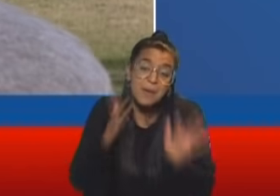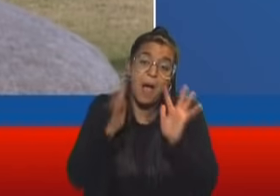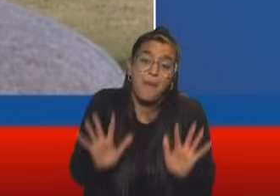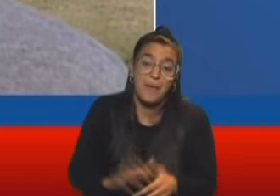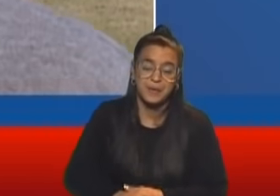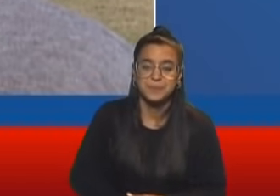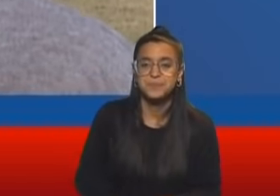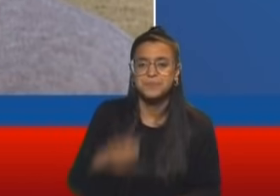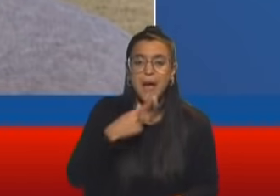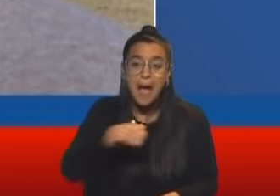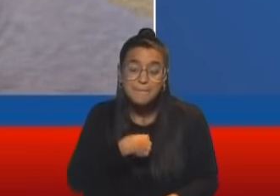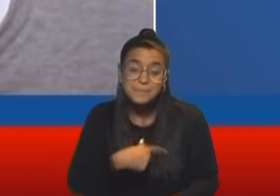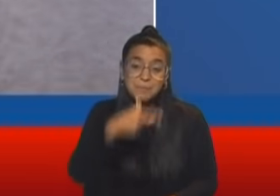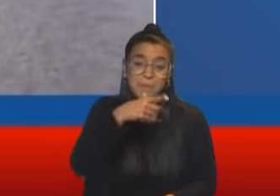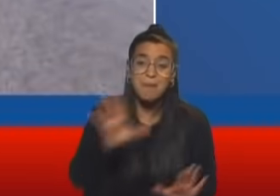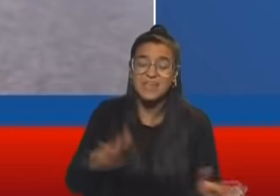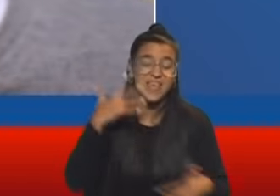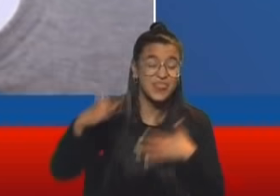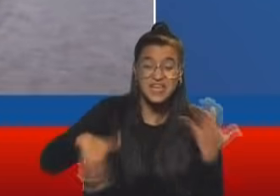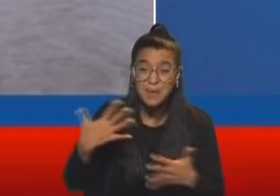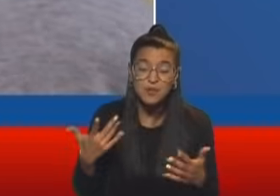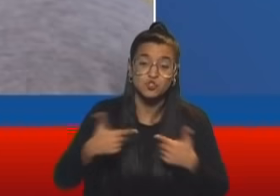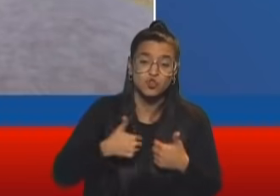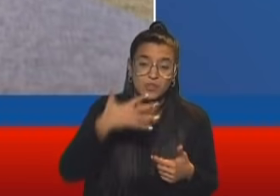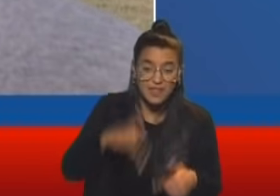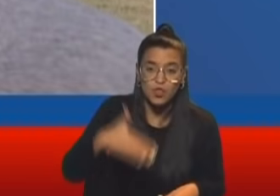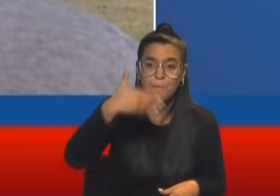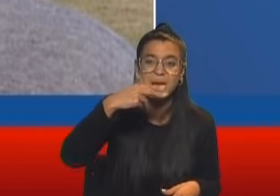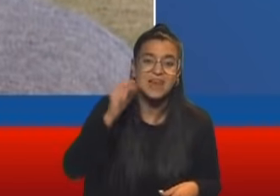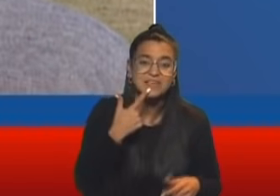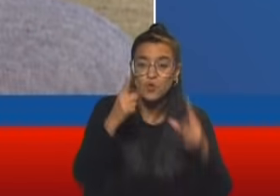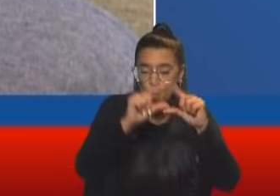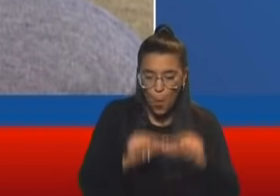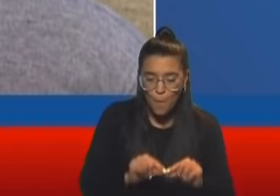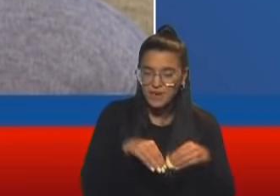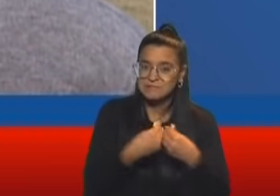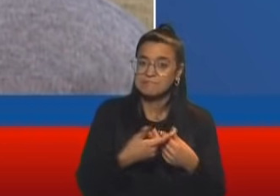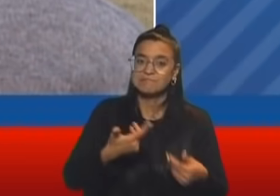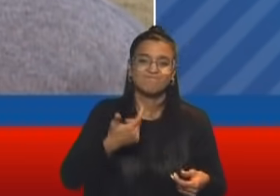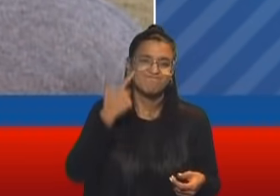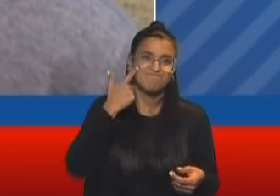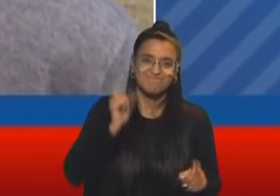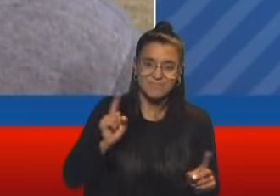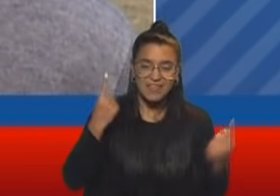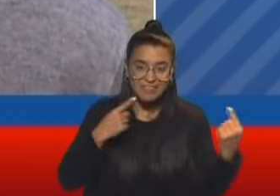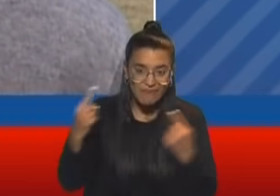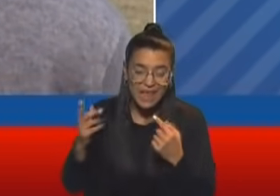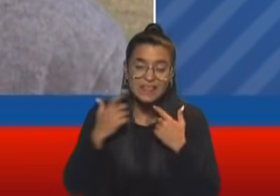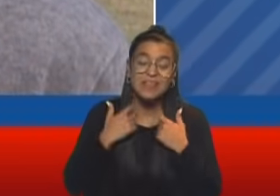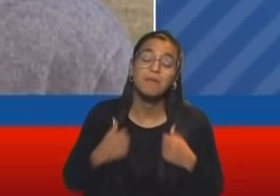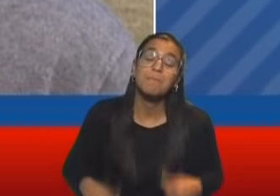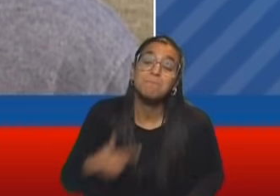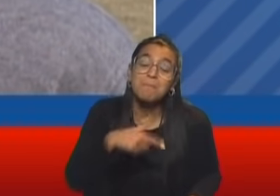que en la desesperación, entiendo de Manes que los números por ahí no le dan lo que él pensaba, porque me parece que